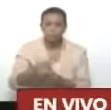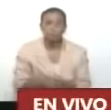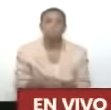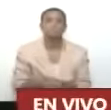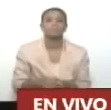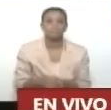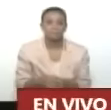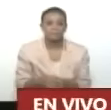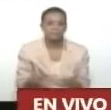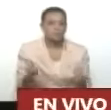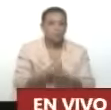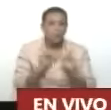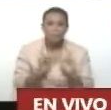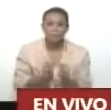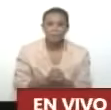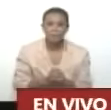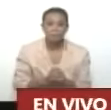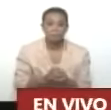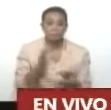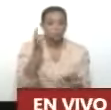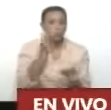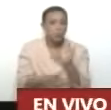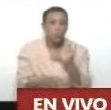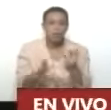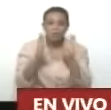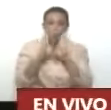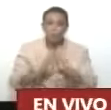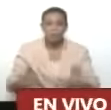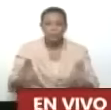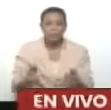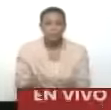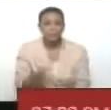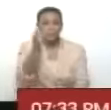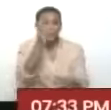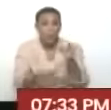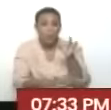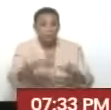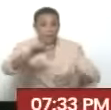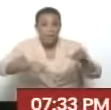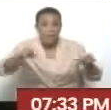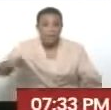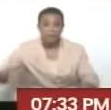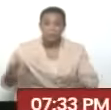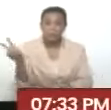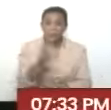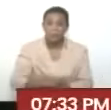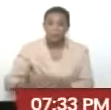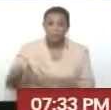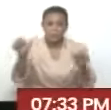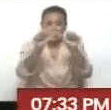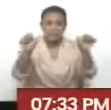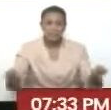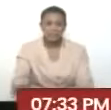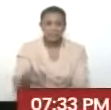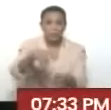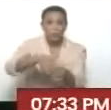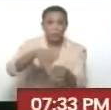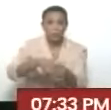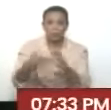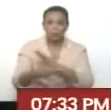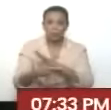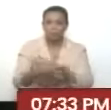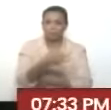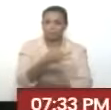¿Ah? Qué afortunados somos los venezolanos y venezolanas de tener un sistema electoral totalmente